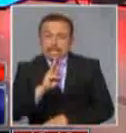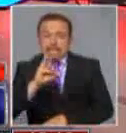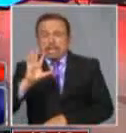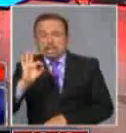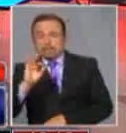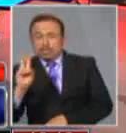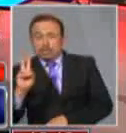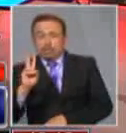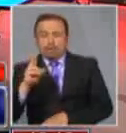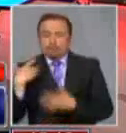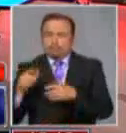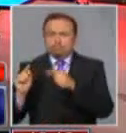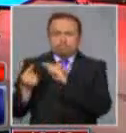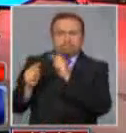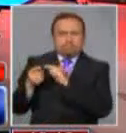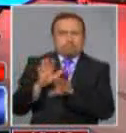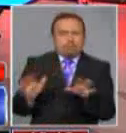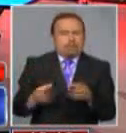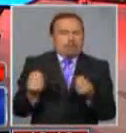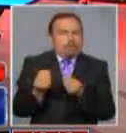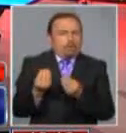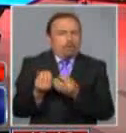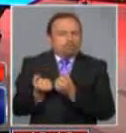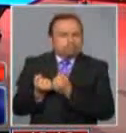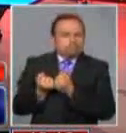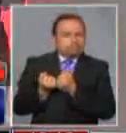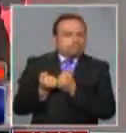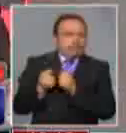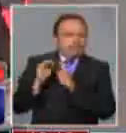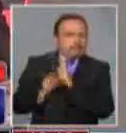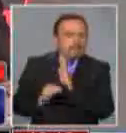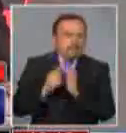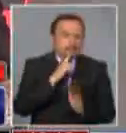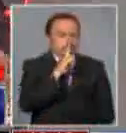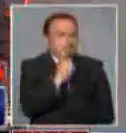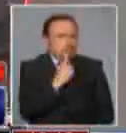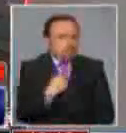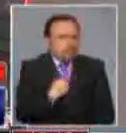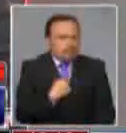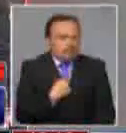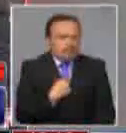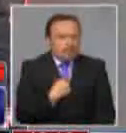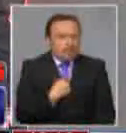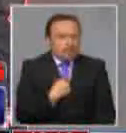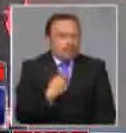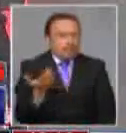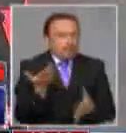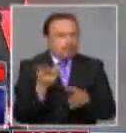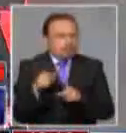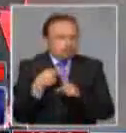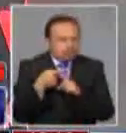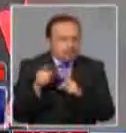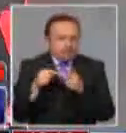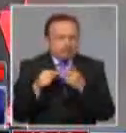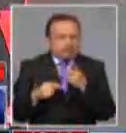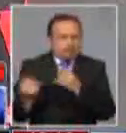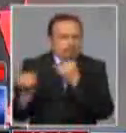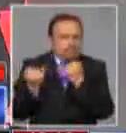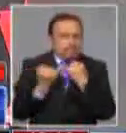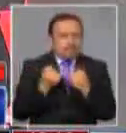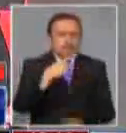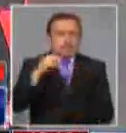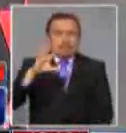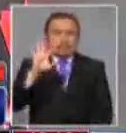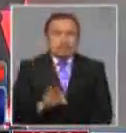sido discutido ni aprobado entonces cómo retuvo la baja una pregunta que nosotros no hacemos Pero si sumamos esas cifras nos da